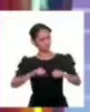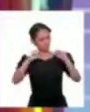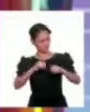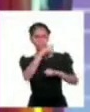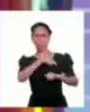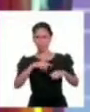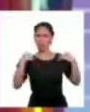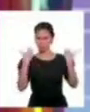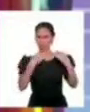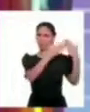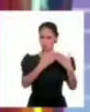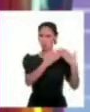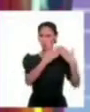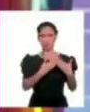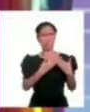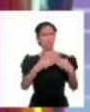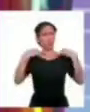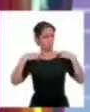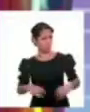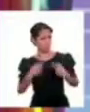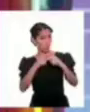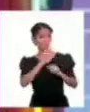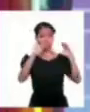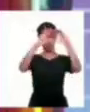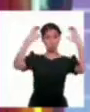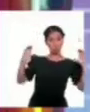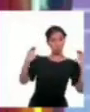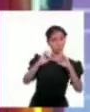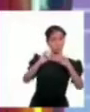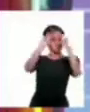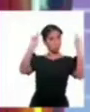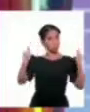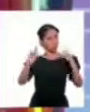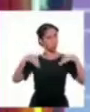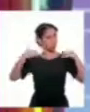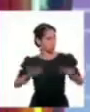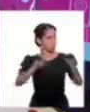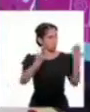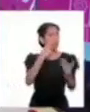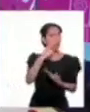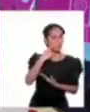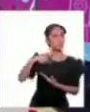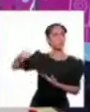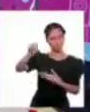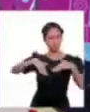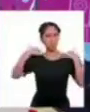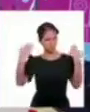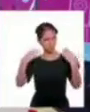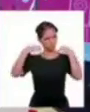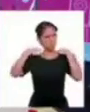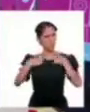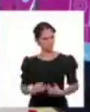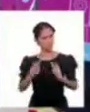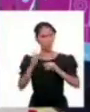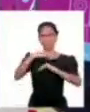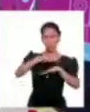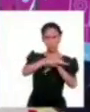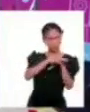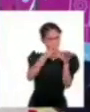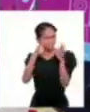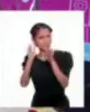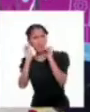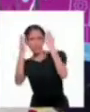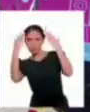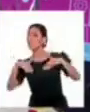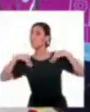su título como abogada, dado que en aquellos años solo los varones podían ser abogados. Fue por ella que se inició el proceso para que